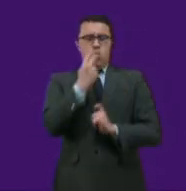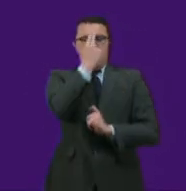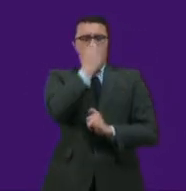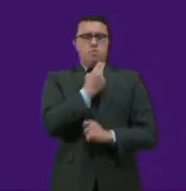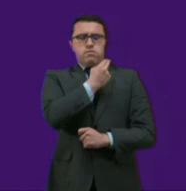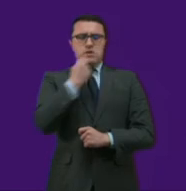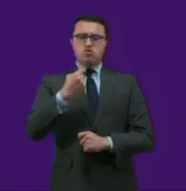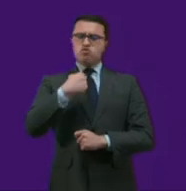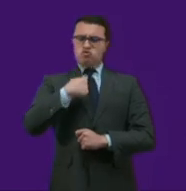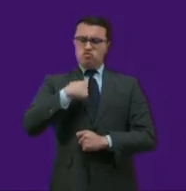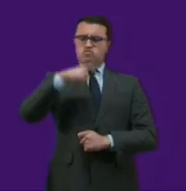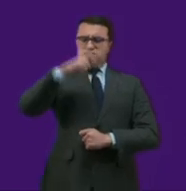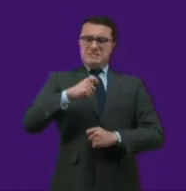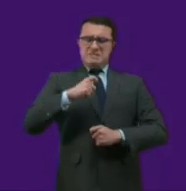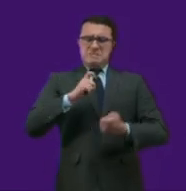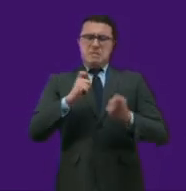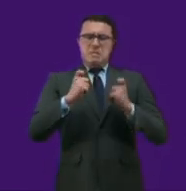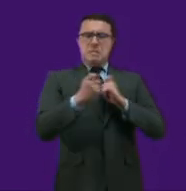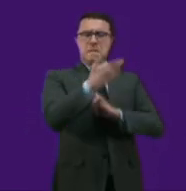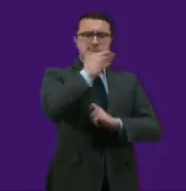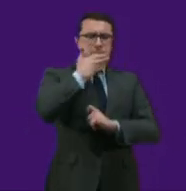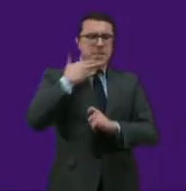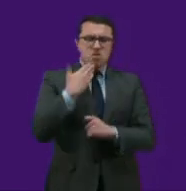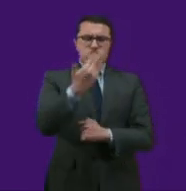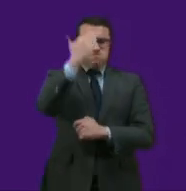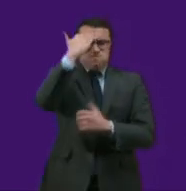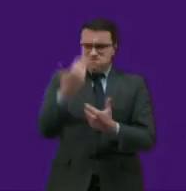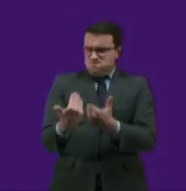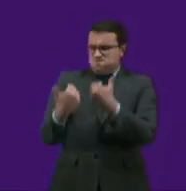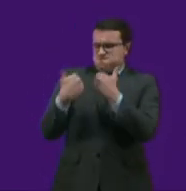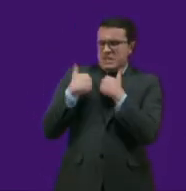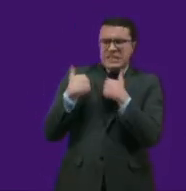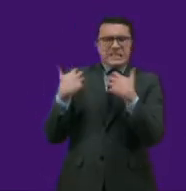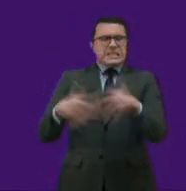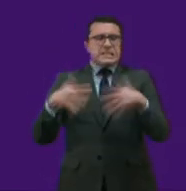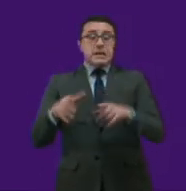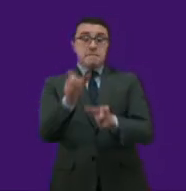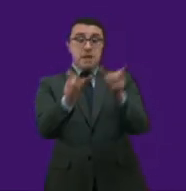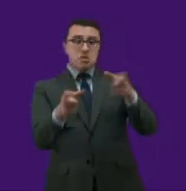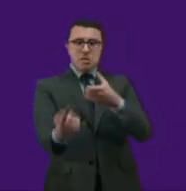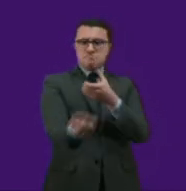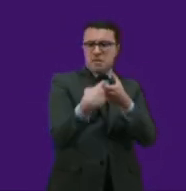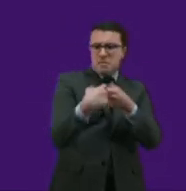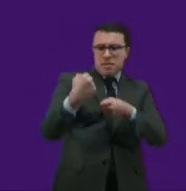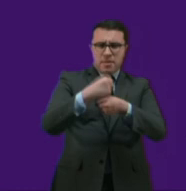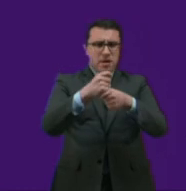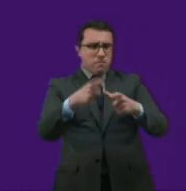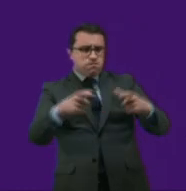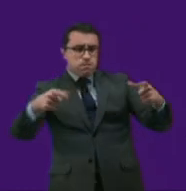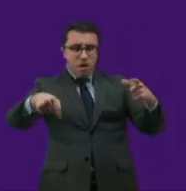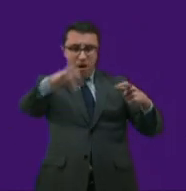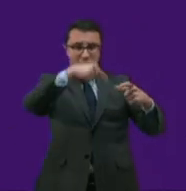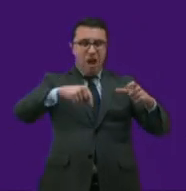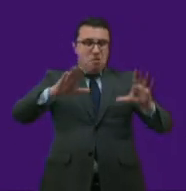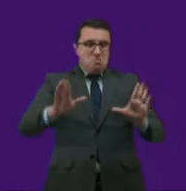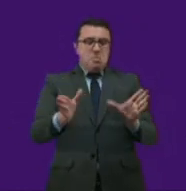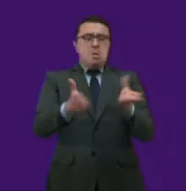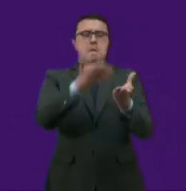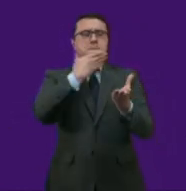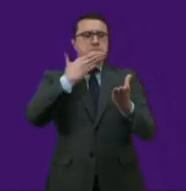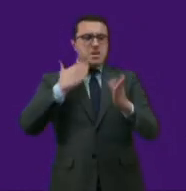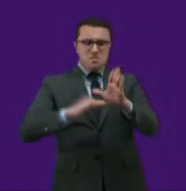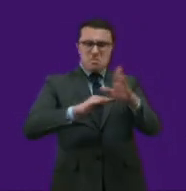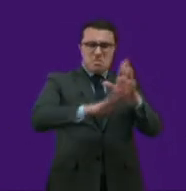mejor porque tengo una responsabilidad enorme y quiero que todo el mundo que trabaje alrededor mío se vuelva mejor todos los días.